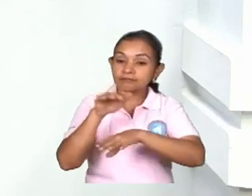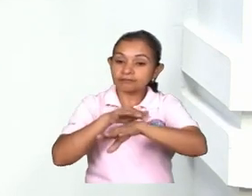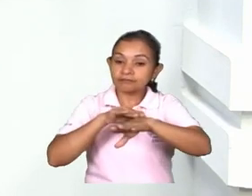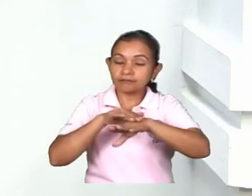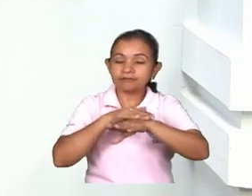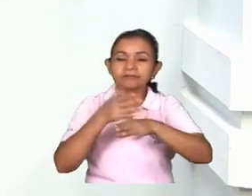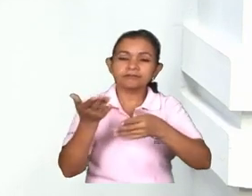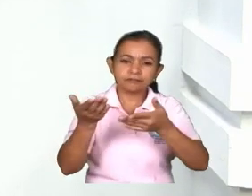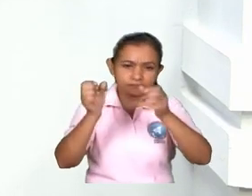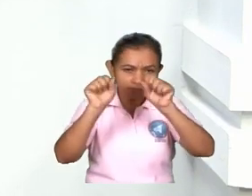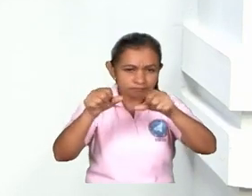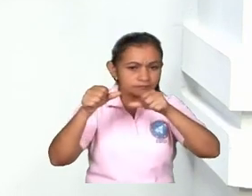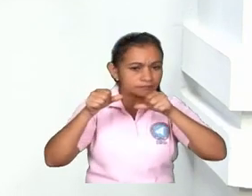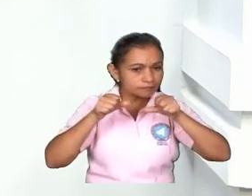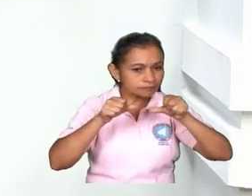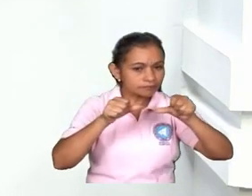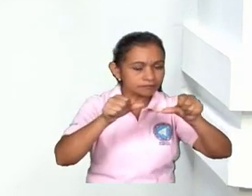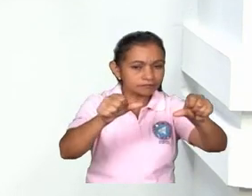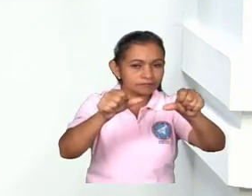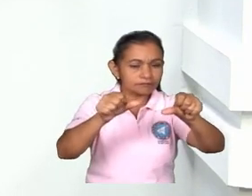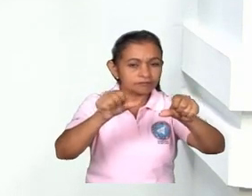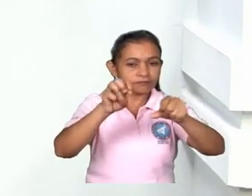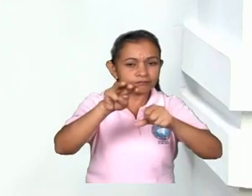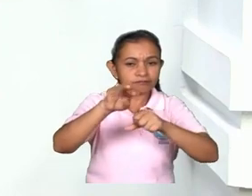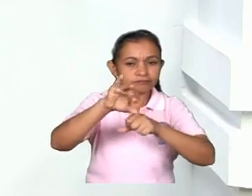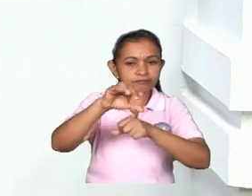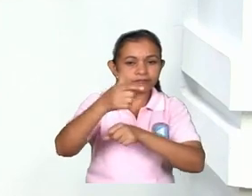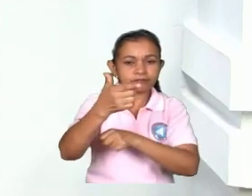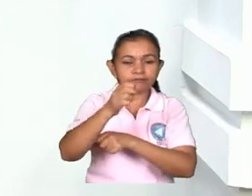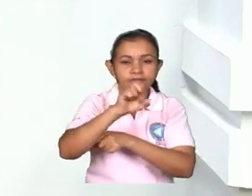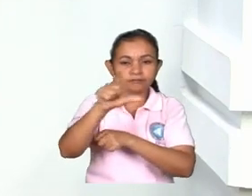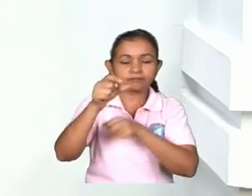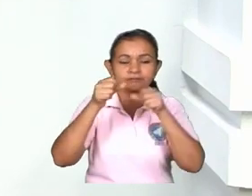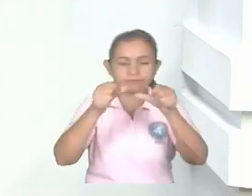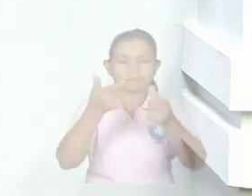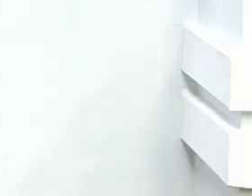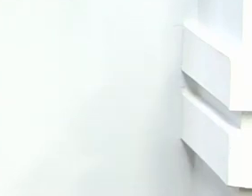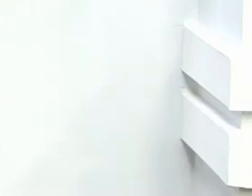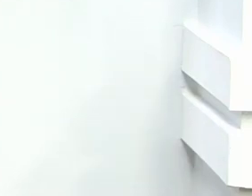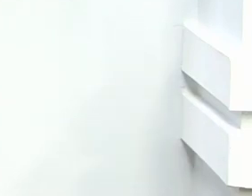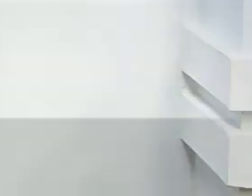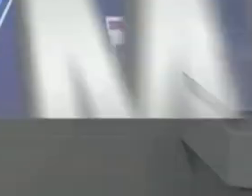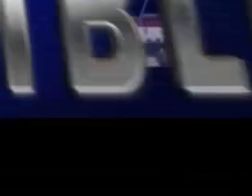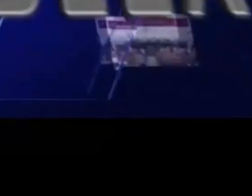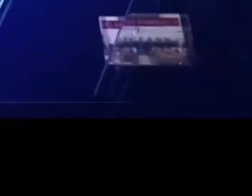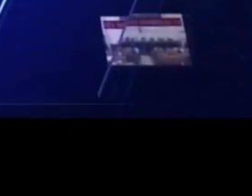a que lo hagan. Este reporte nos lo presenta Miguel Carranza a través de la siguiente nota. Veamos.